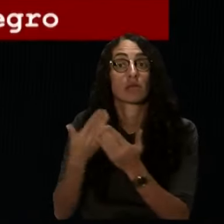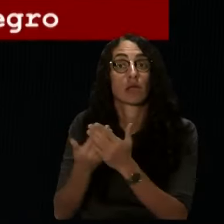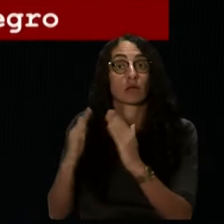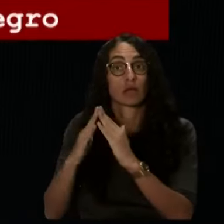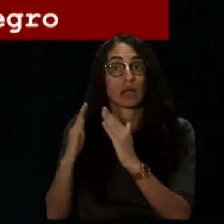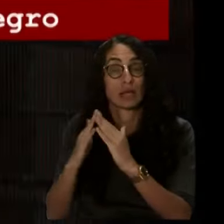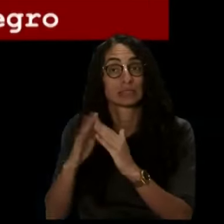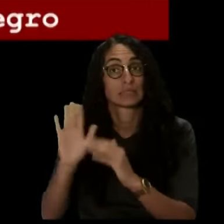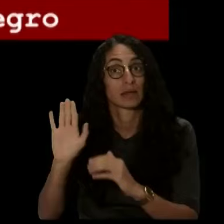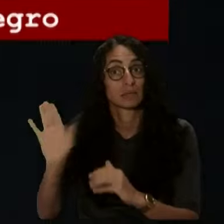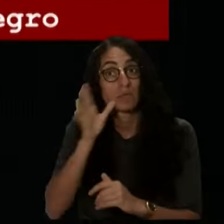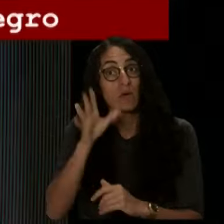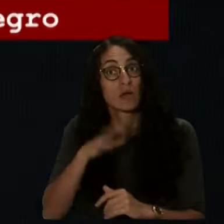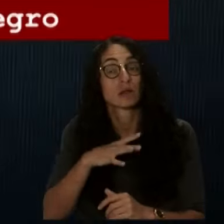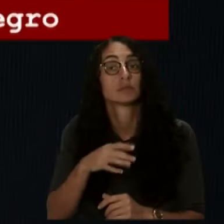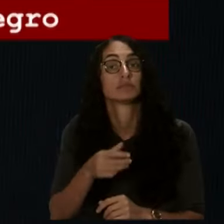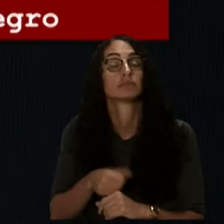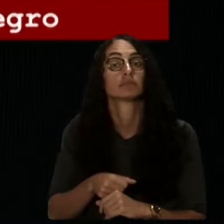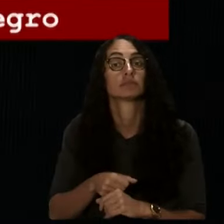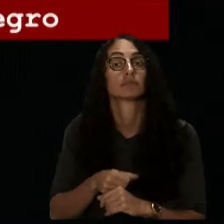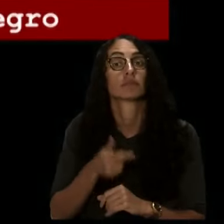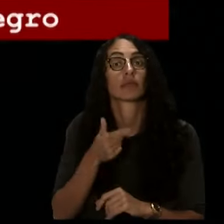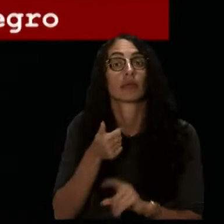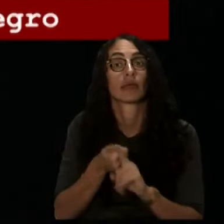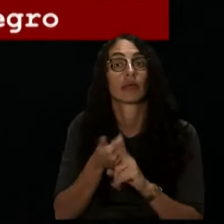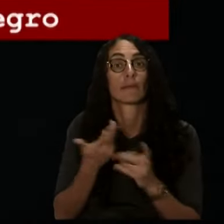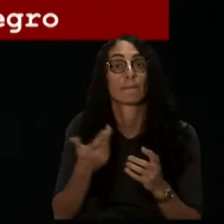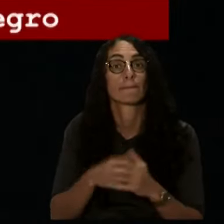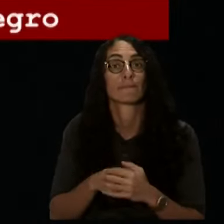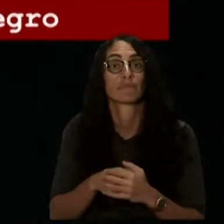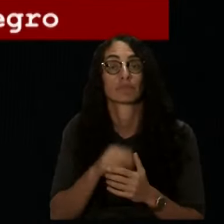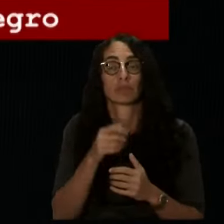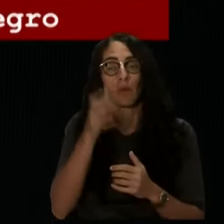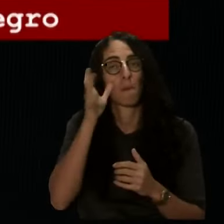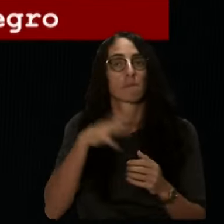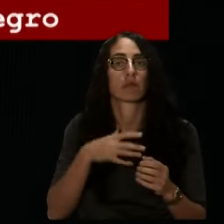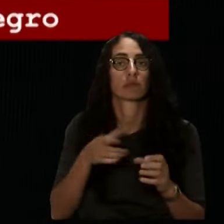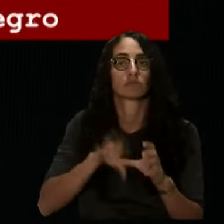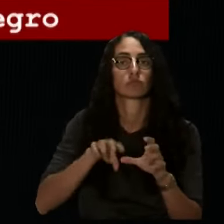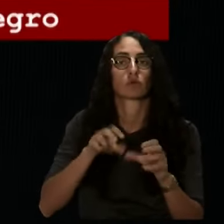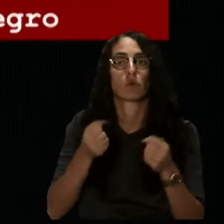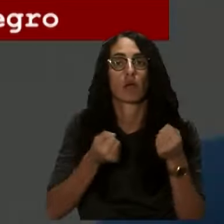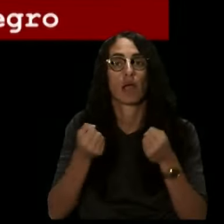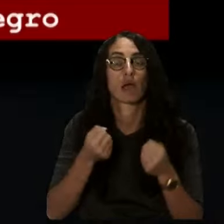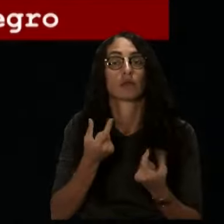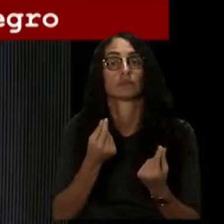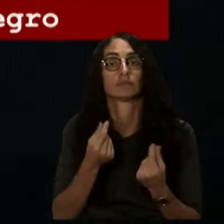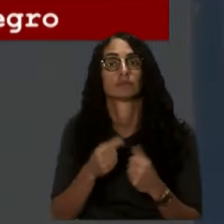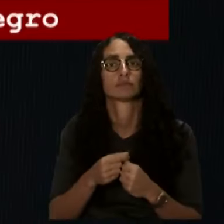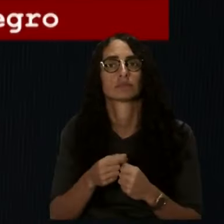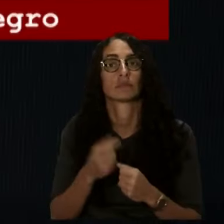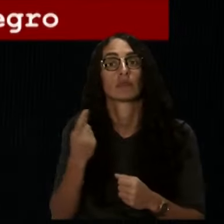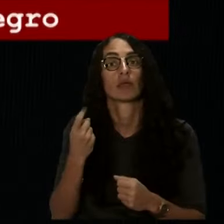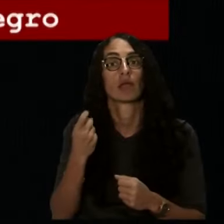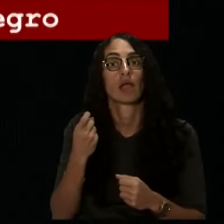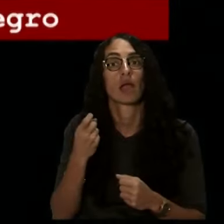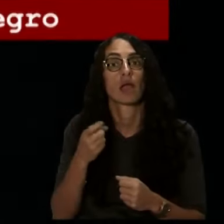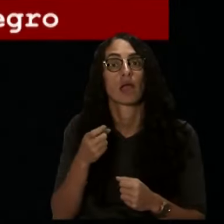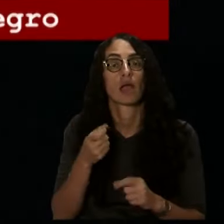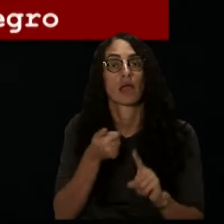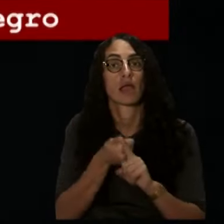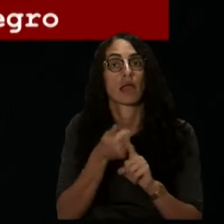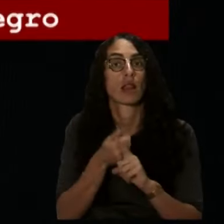la residencia de esta dama y es encontraba en su vehículo y comienza con un arma a la cual él